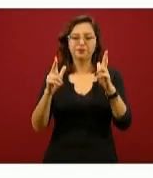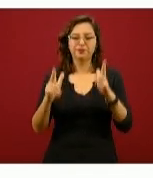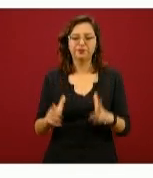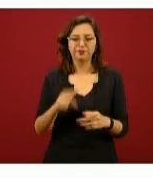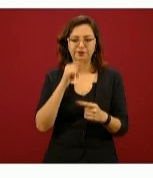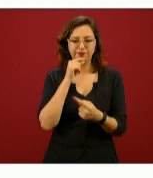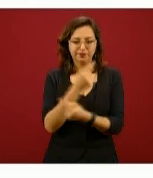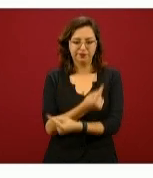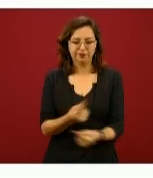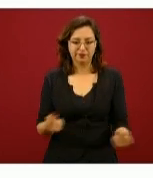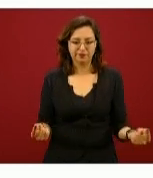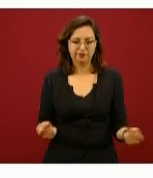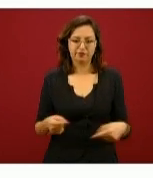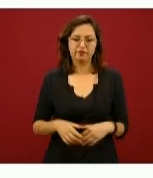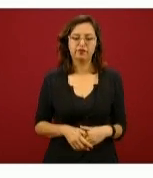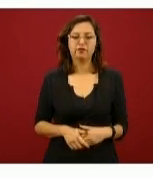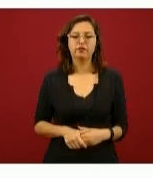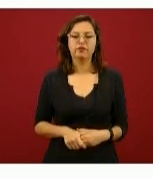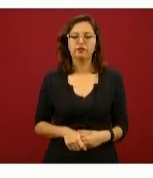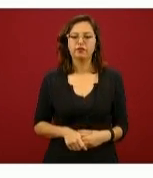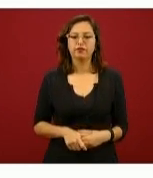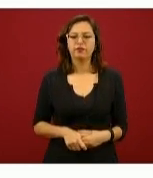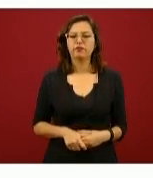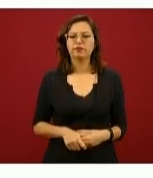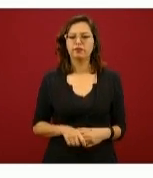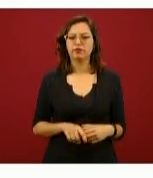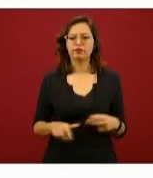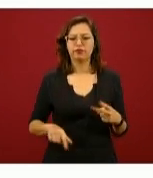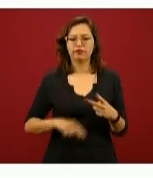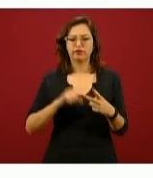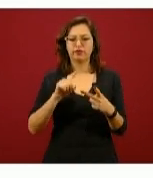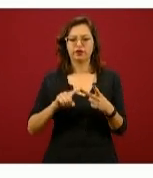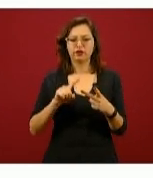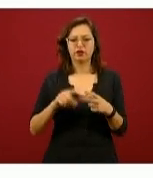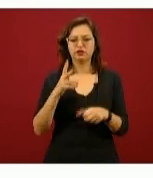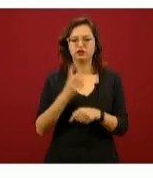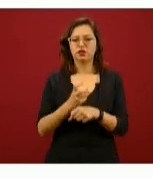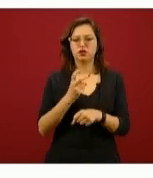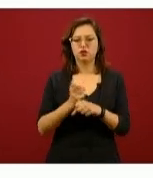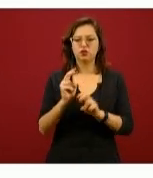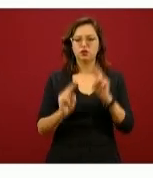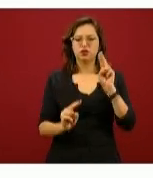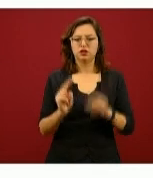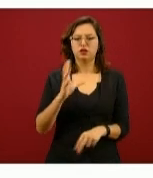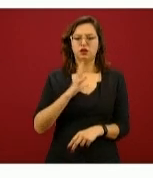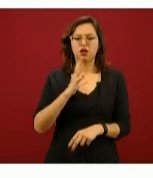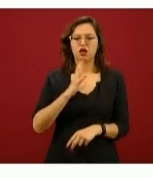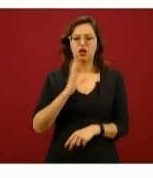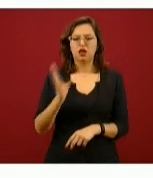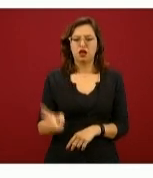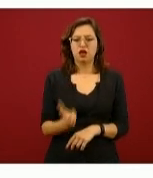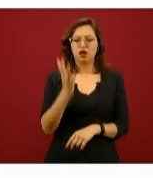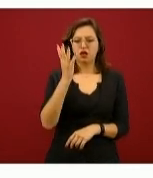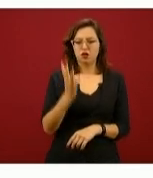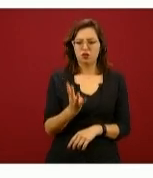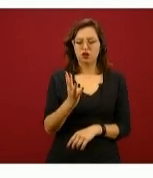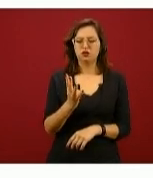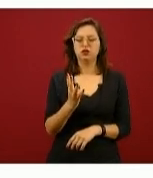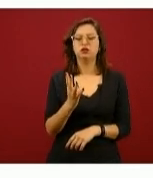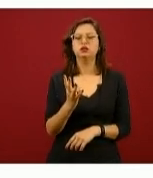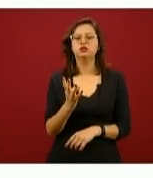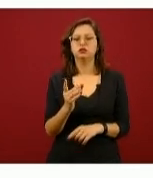Infantil. También tenemos en segundo nivel, tenemos 4 hospitales de